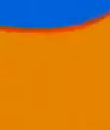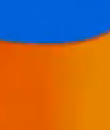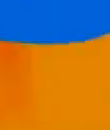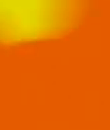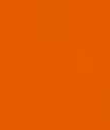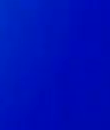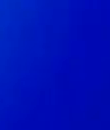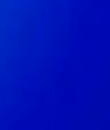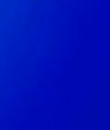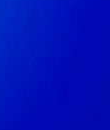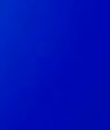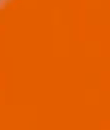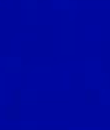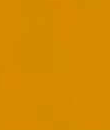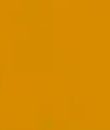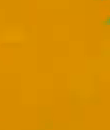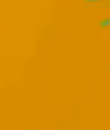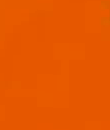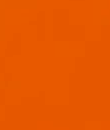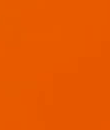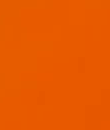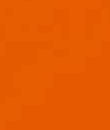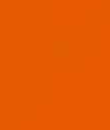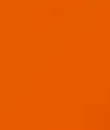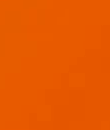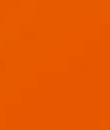bienvenidos al short pelotón